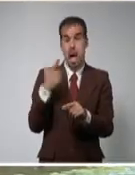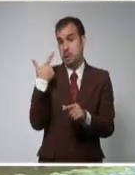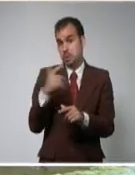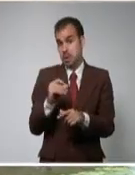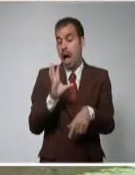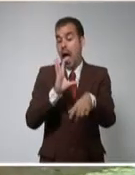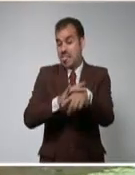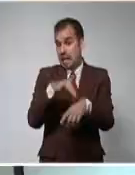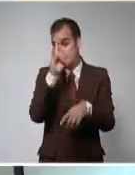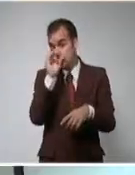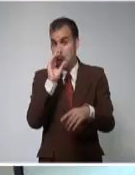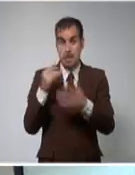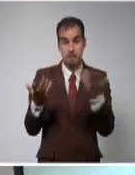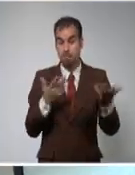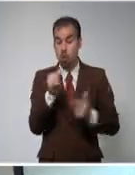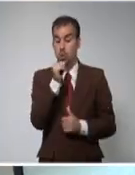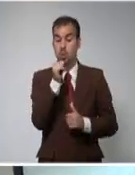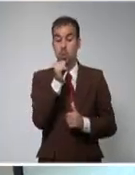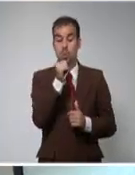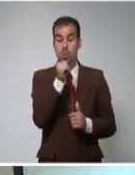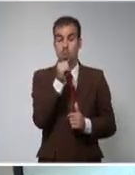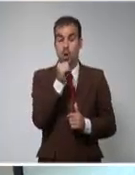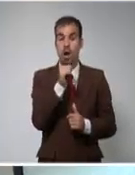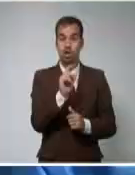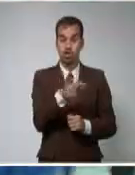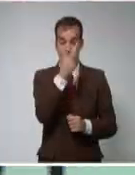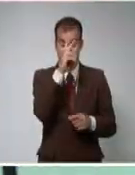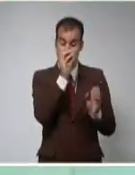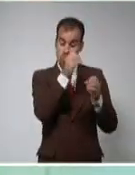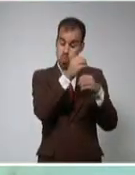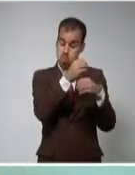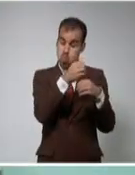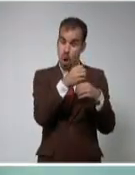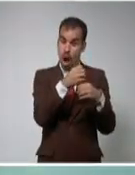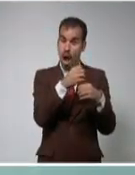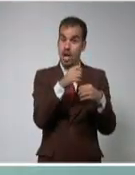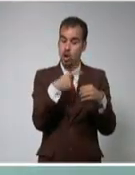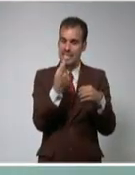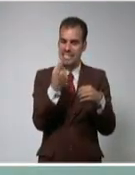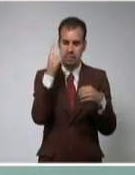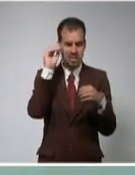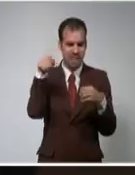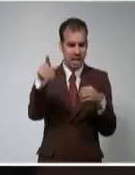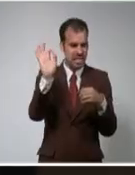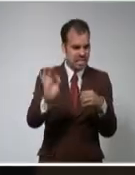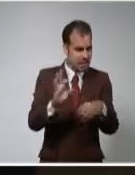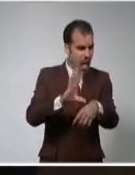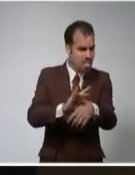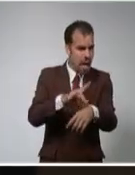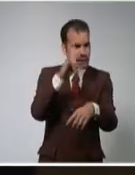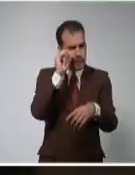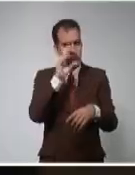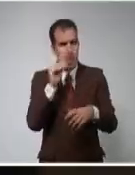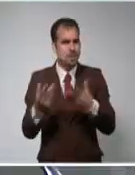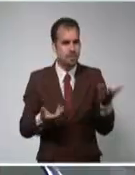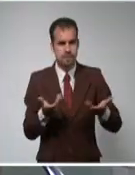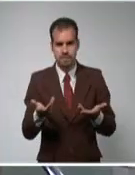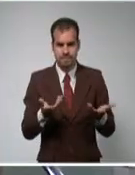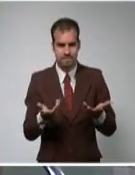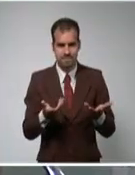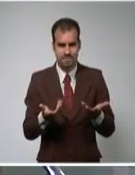resultados y para nosotros los médicos fundamentalmente porque necesitamos a partir de esos resultados pues